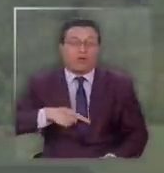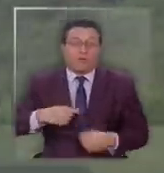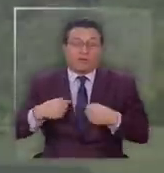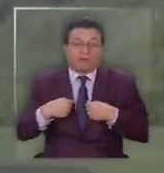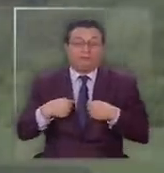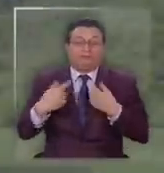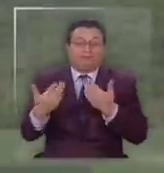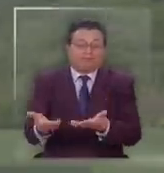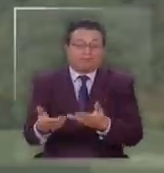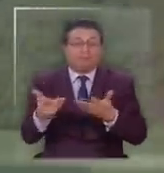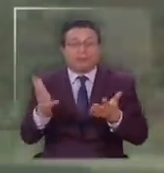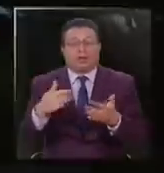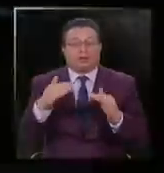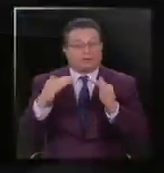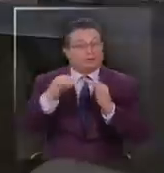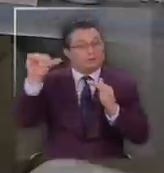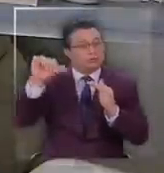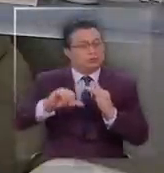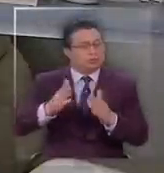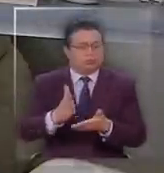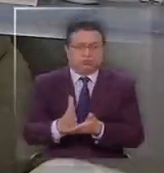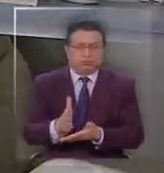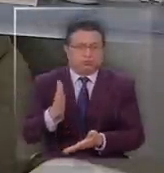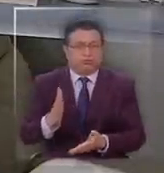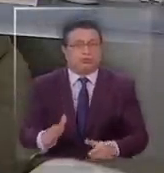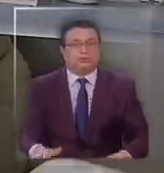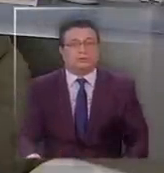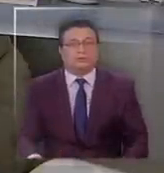sometida a una estricta cuarentena.